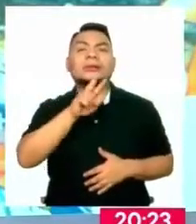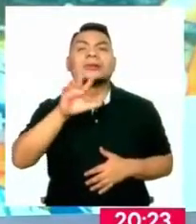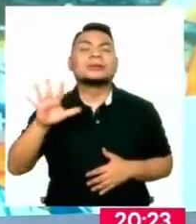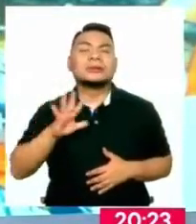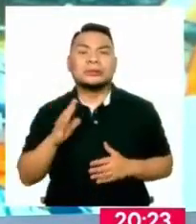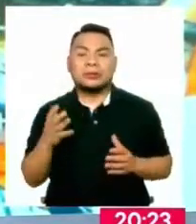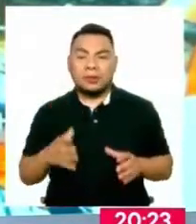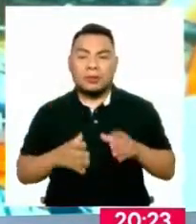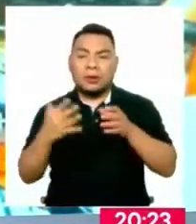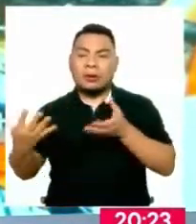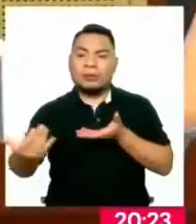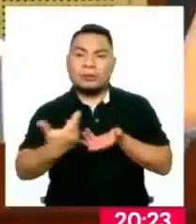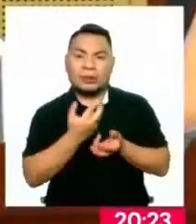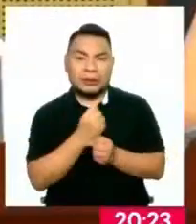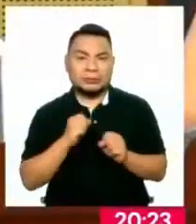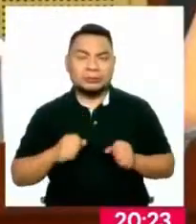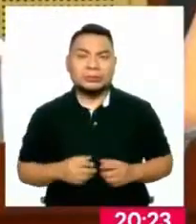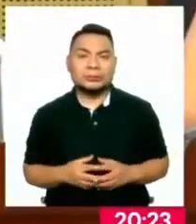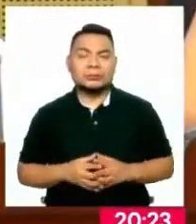barriles recuperados.